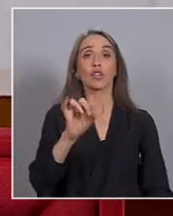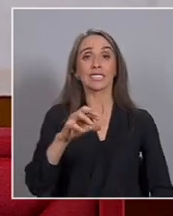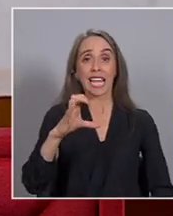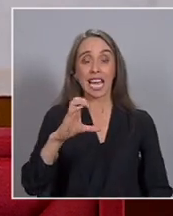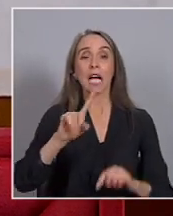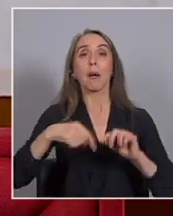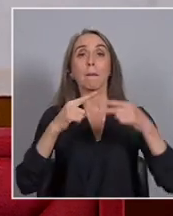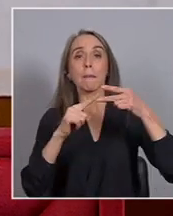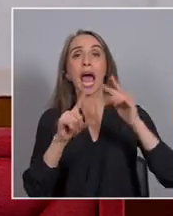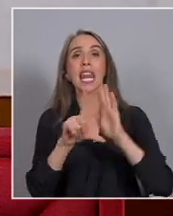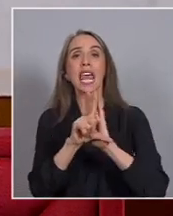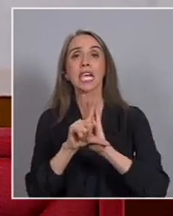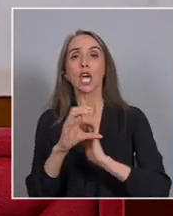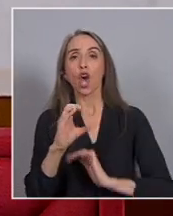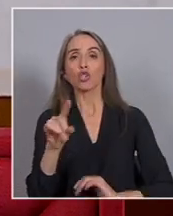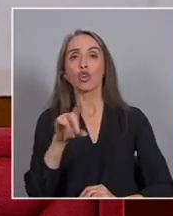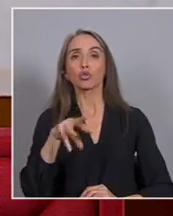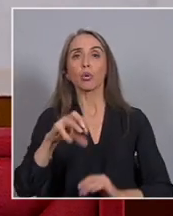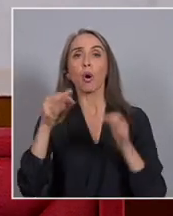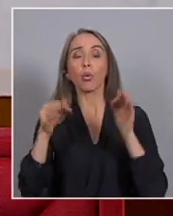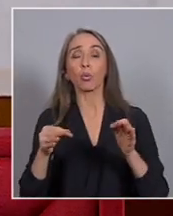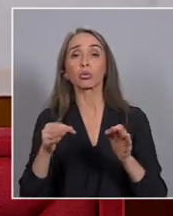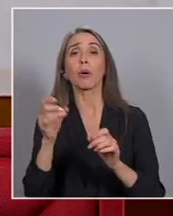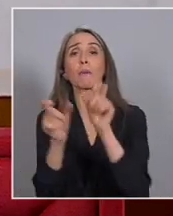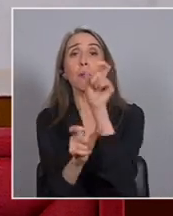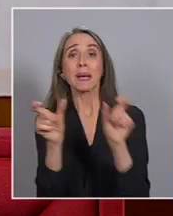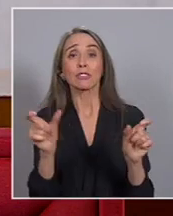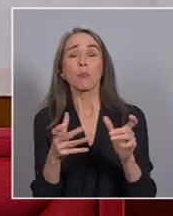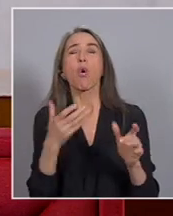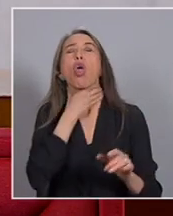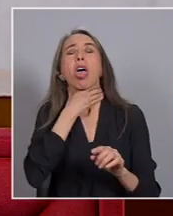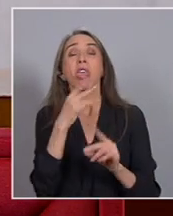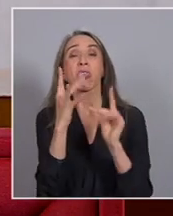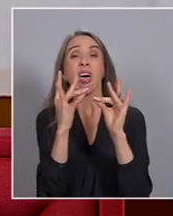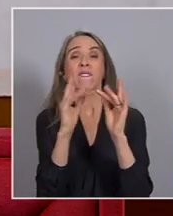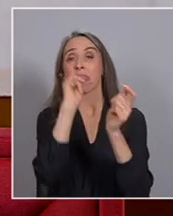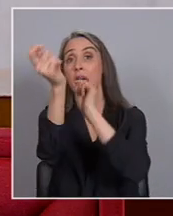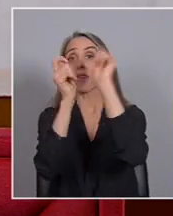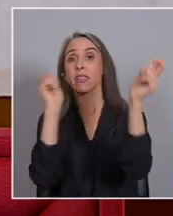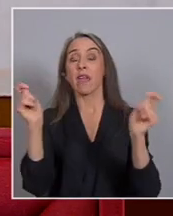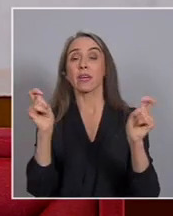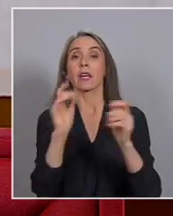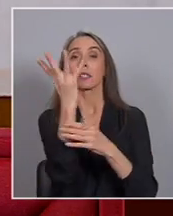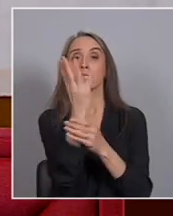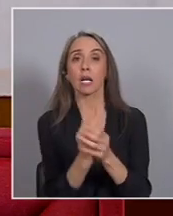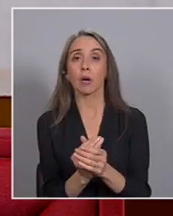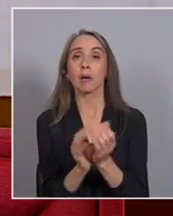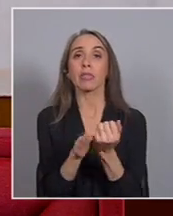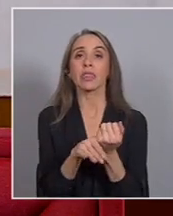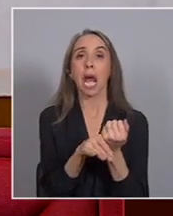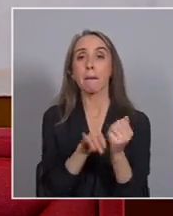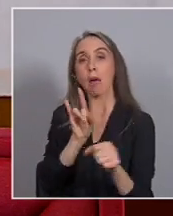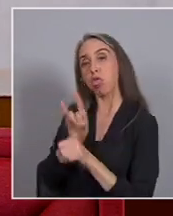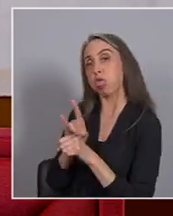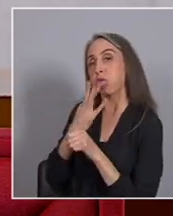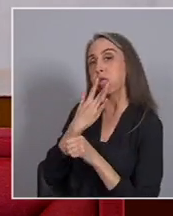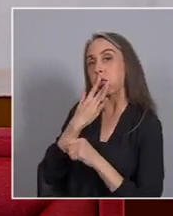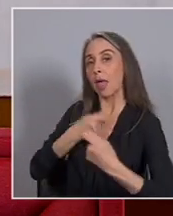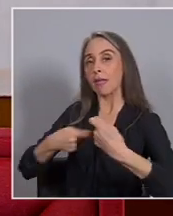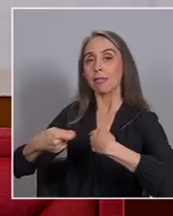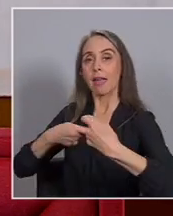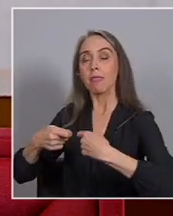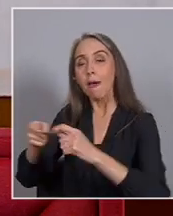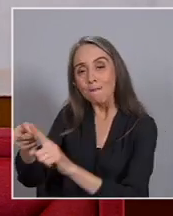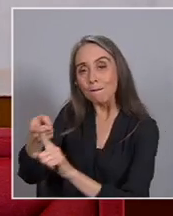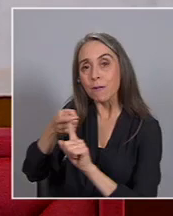de consumo justo para combatir el sobreendeudamiento y terminar con las odiosas trampas del comercio,